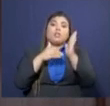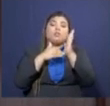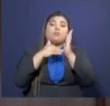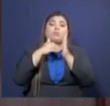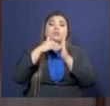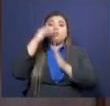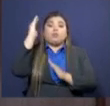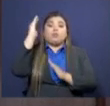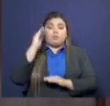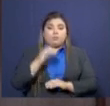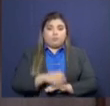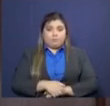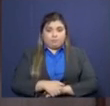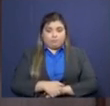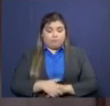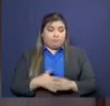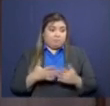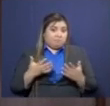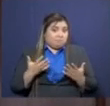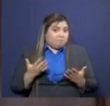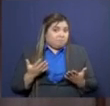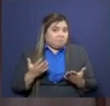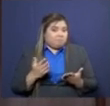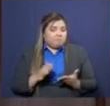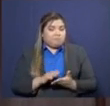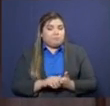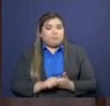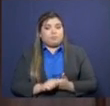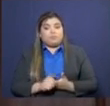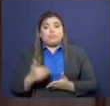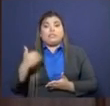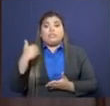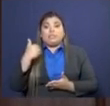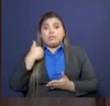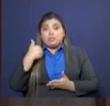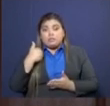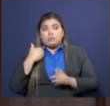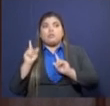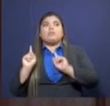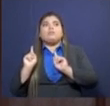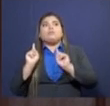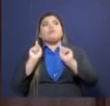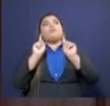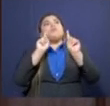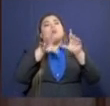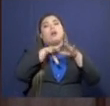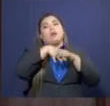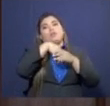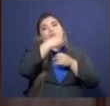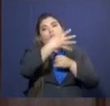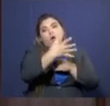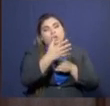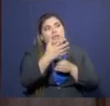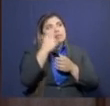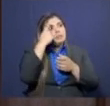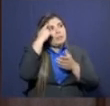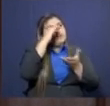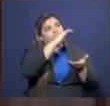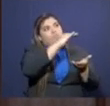millones. O sea, tuvimos que salir al mercado para pagar